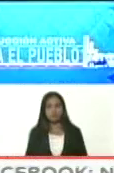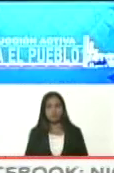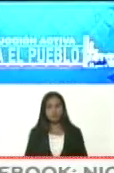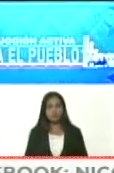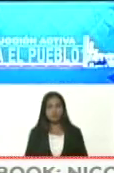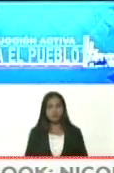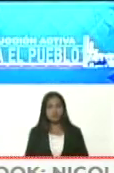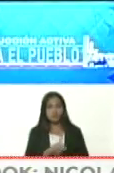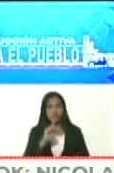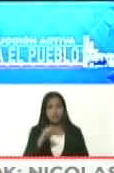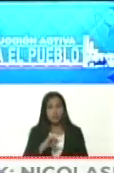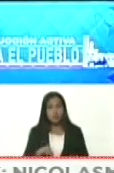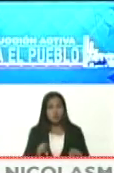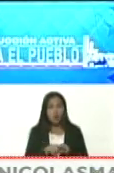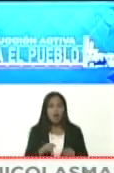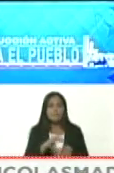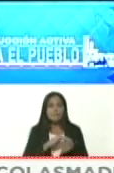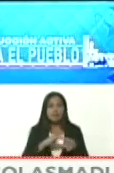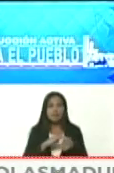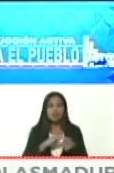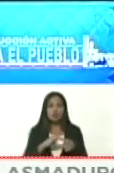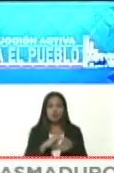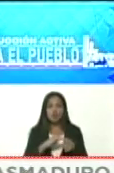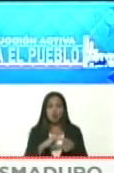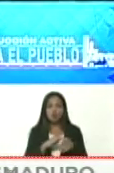Está también el ministro de